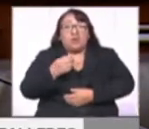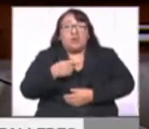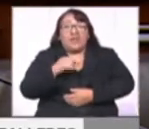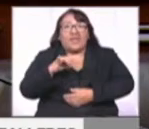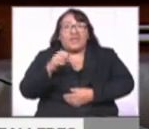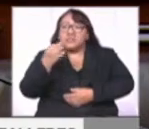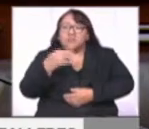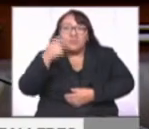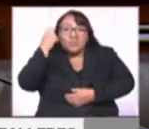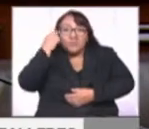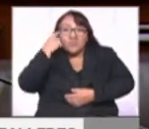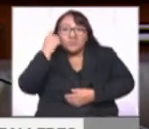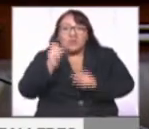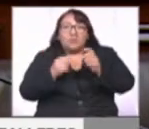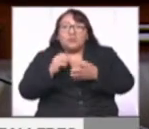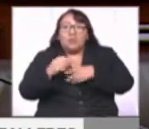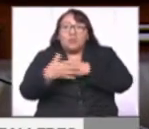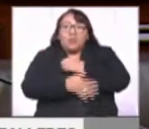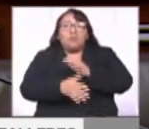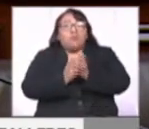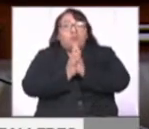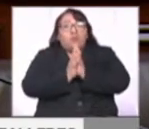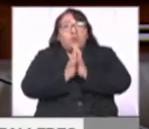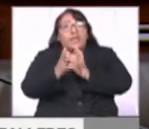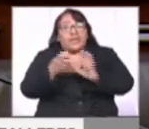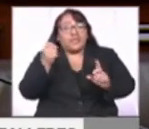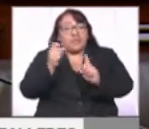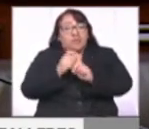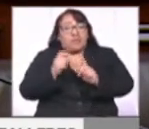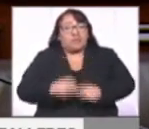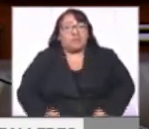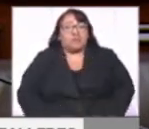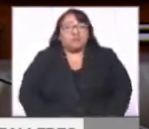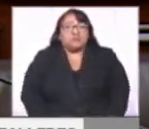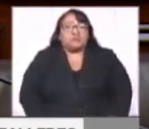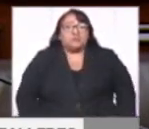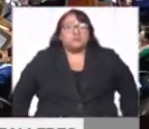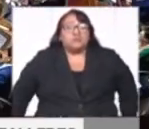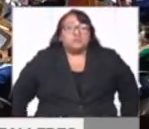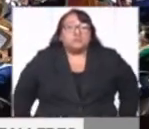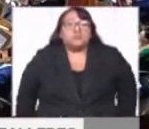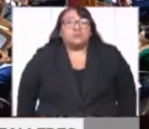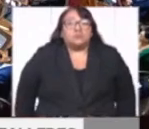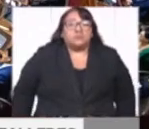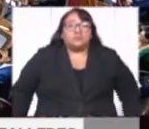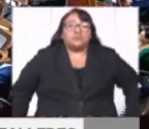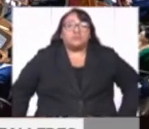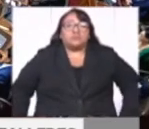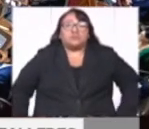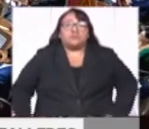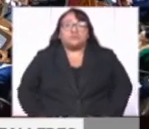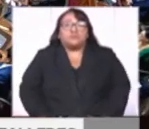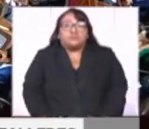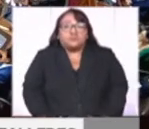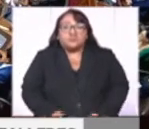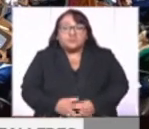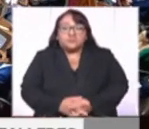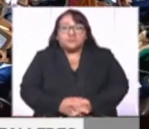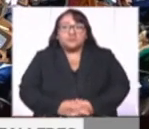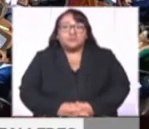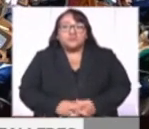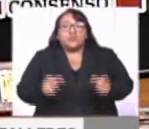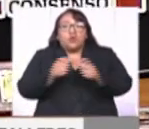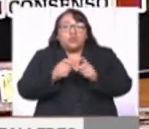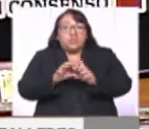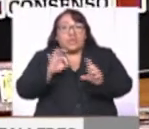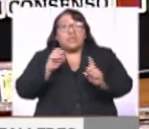siempre pensando en los que menos tienen. Y por favor le pido que retire el señor la palabra. Congresista Flavio Cruz, retire usted